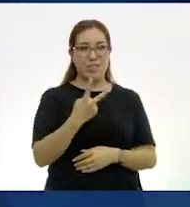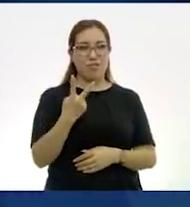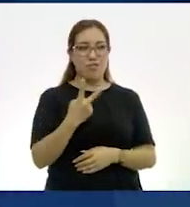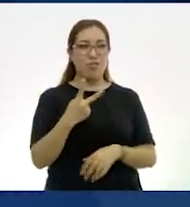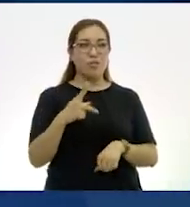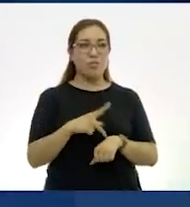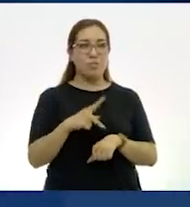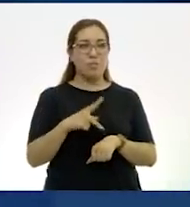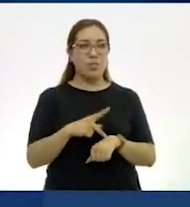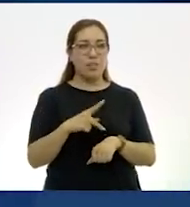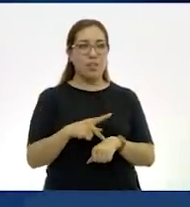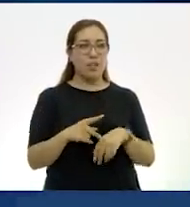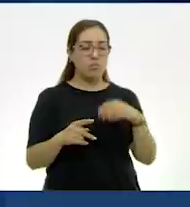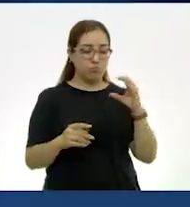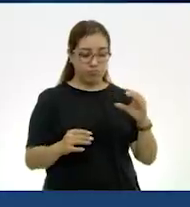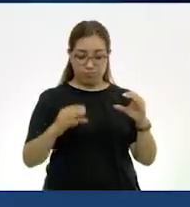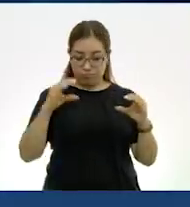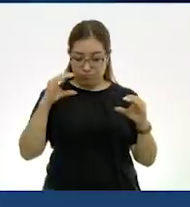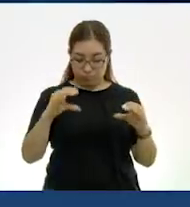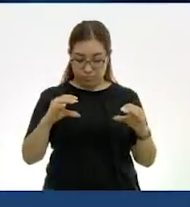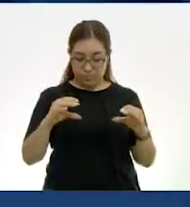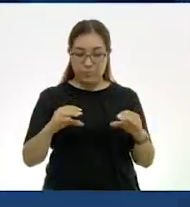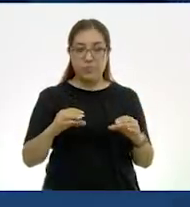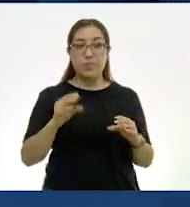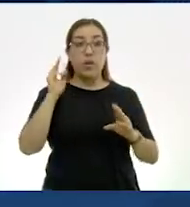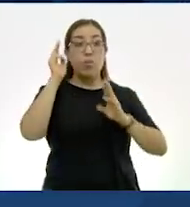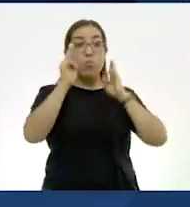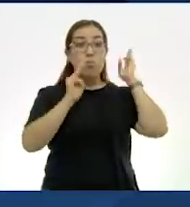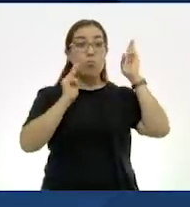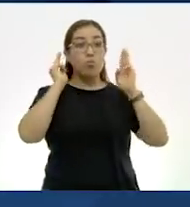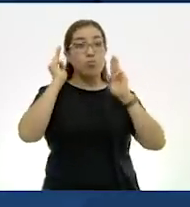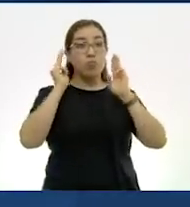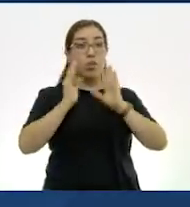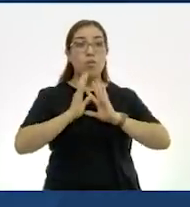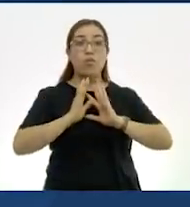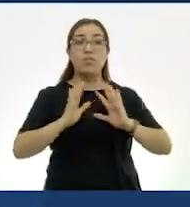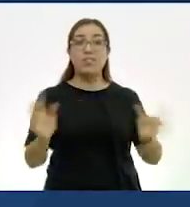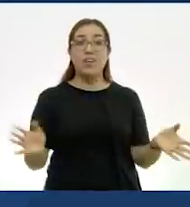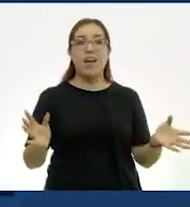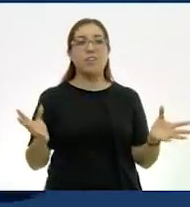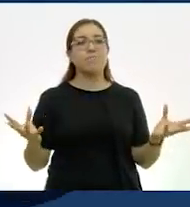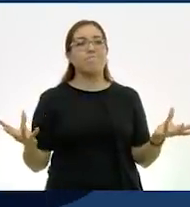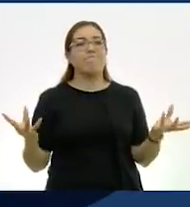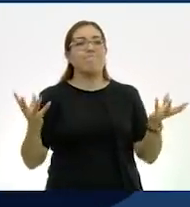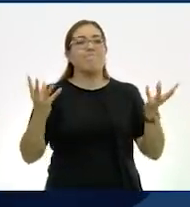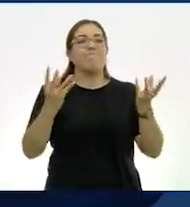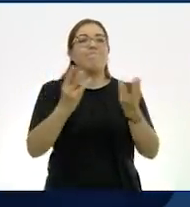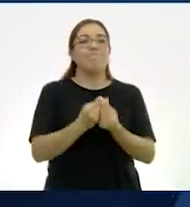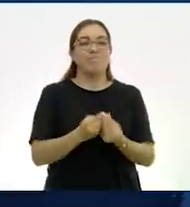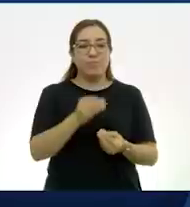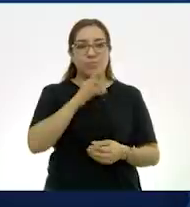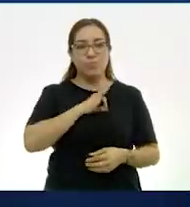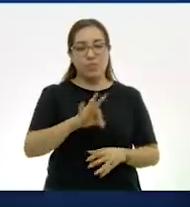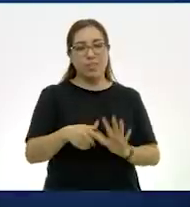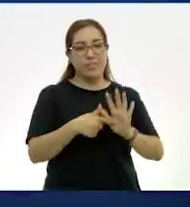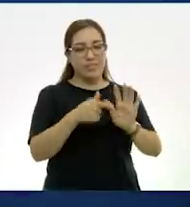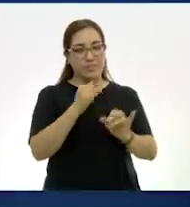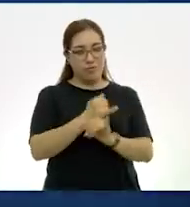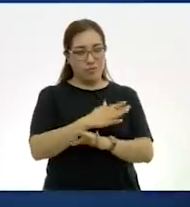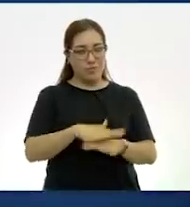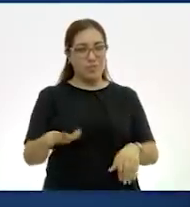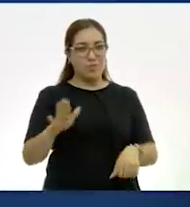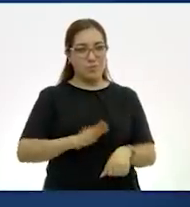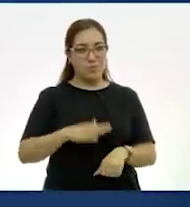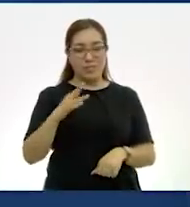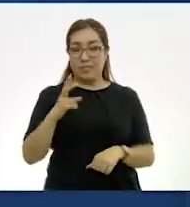del doctor Molina en Barcelona, pues el Museo de las Culturas, digamos, que se suma a completar el rompecabezas, digamos, de la documentación de este periodo.